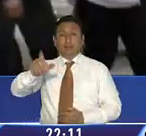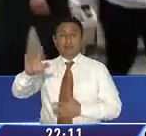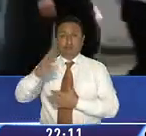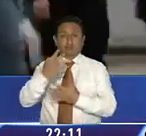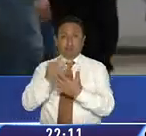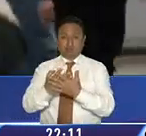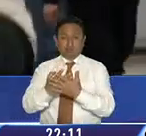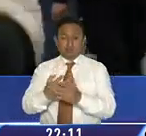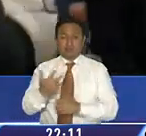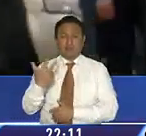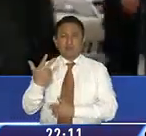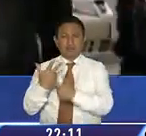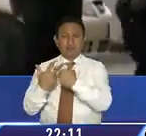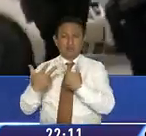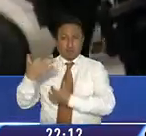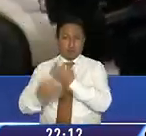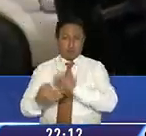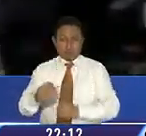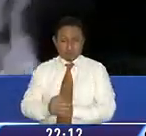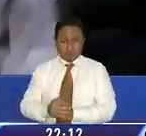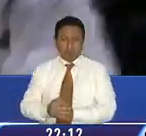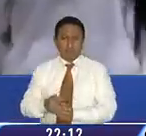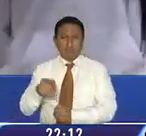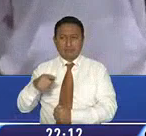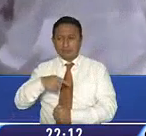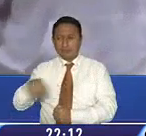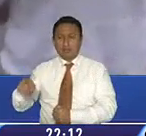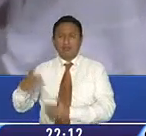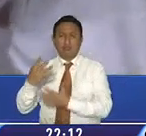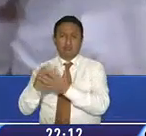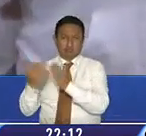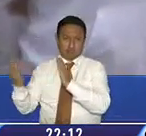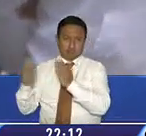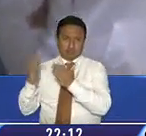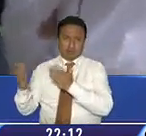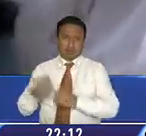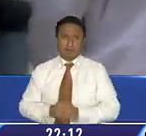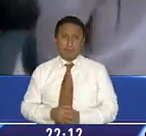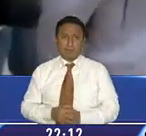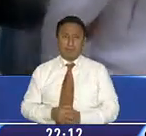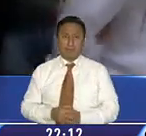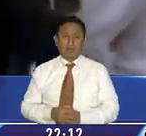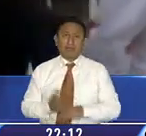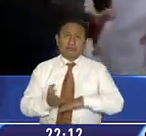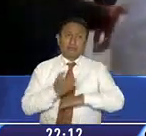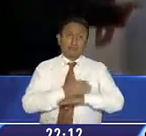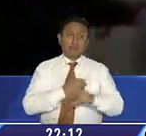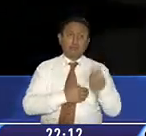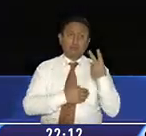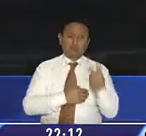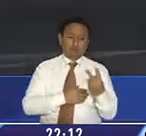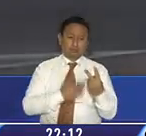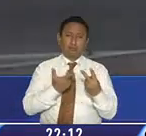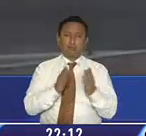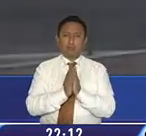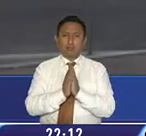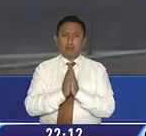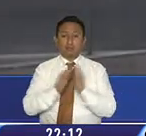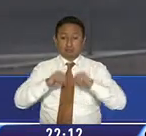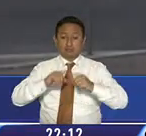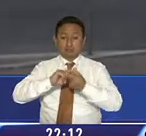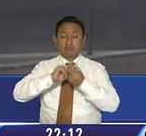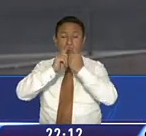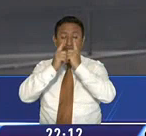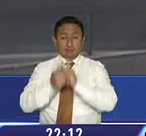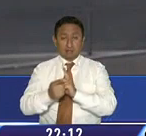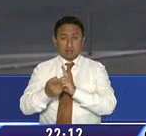pero solo 3 fueron procesados y les dictaron prisión preventiva. Hace poco, 2 solicitaron la